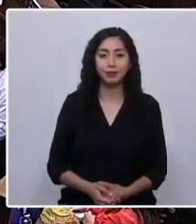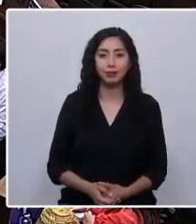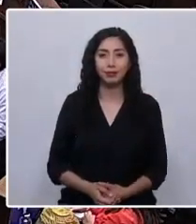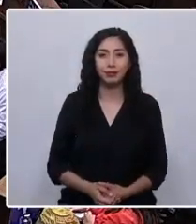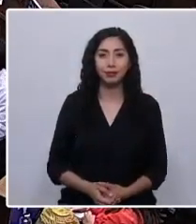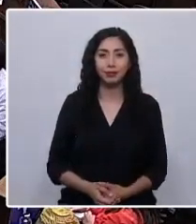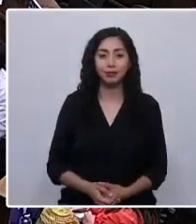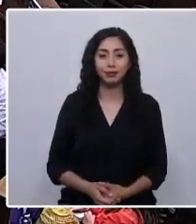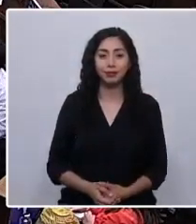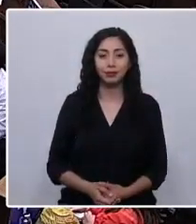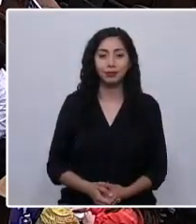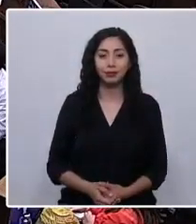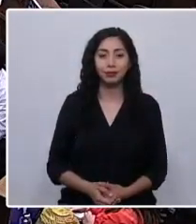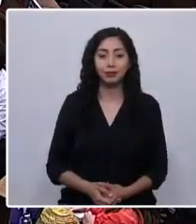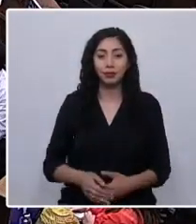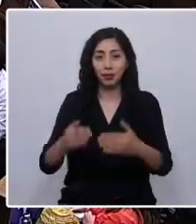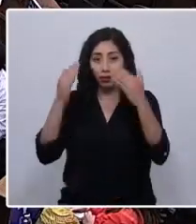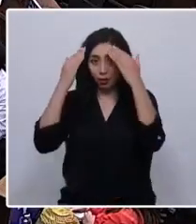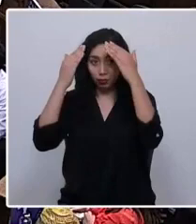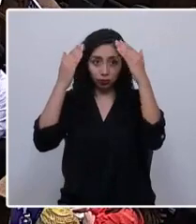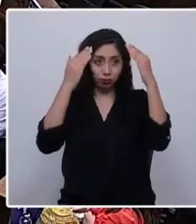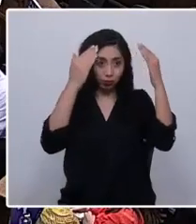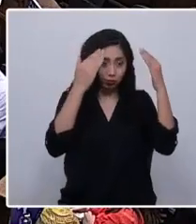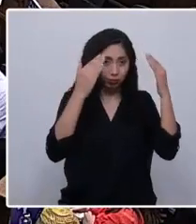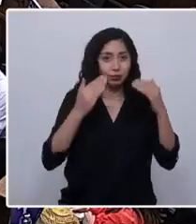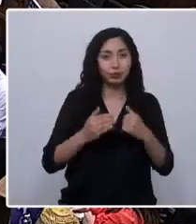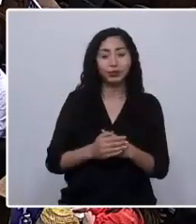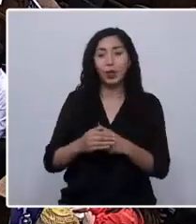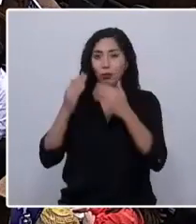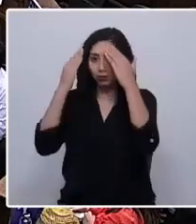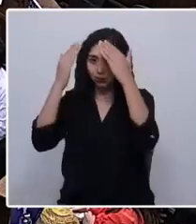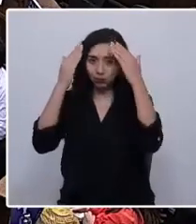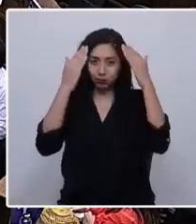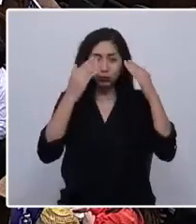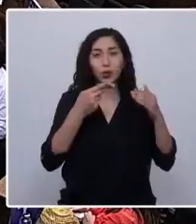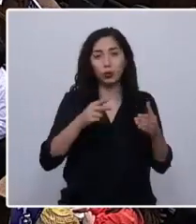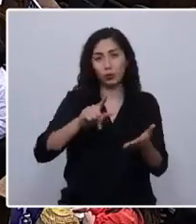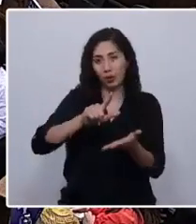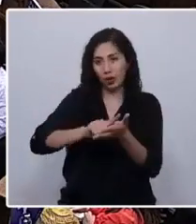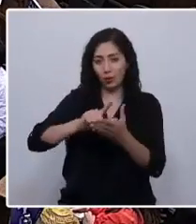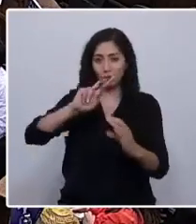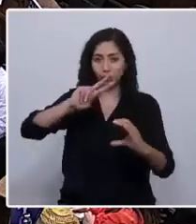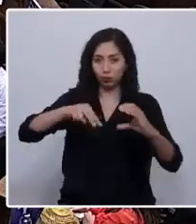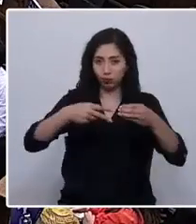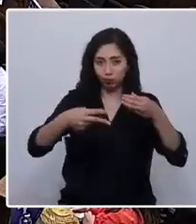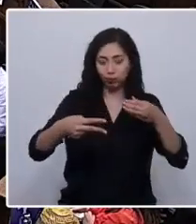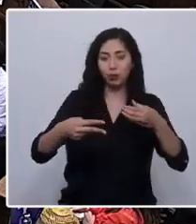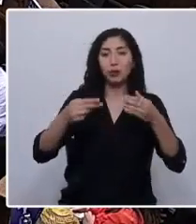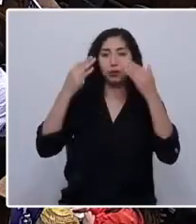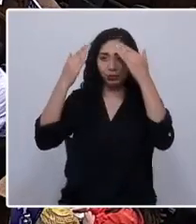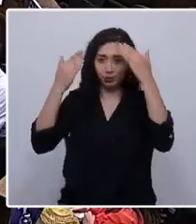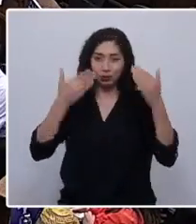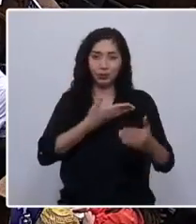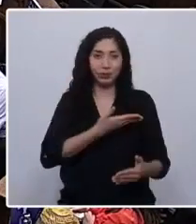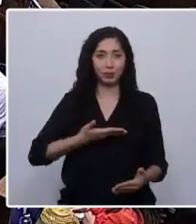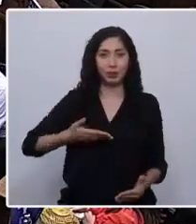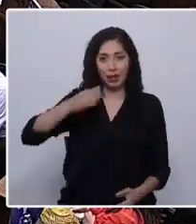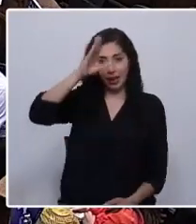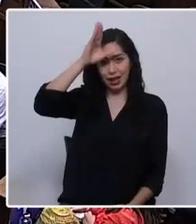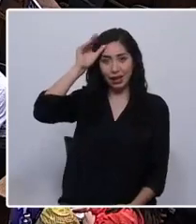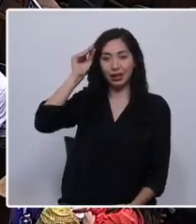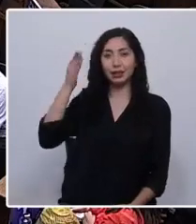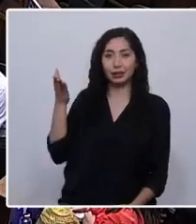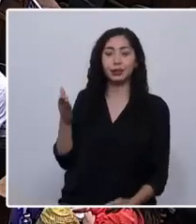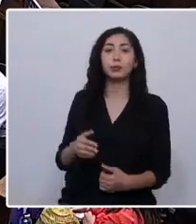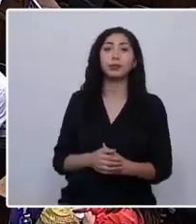Mari Mari Puche, como le palufao, Mari Mari, ñaña Elisa, presidenta, conta mi Puche.